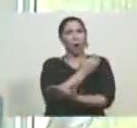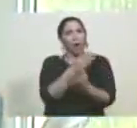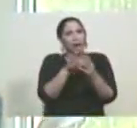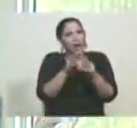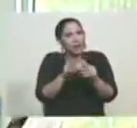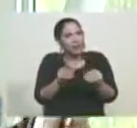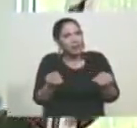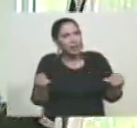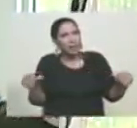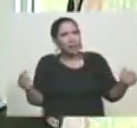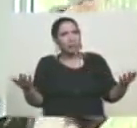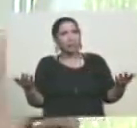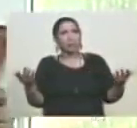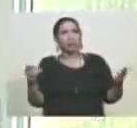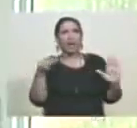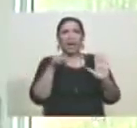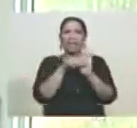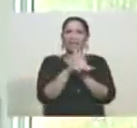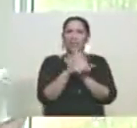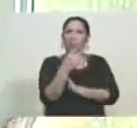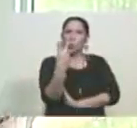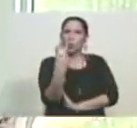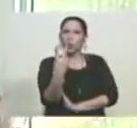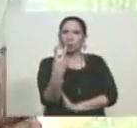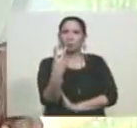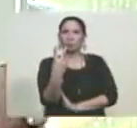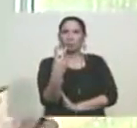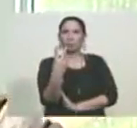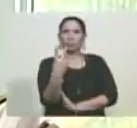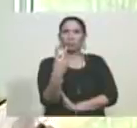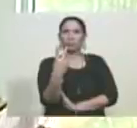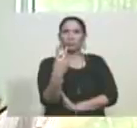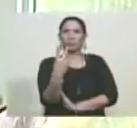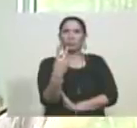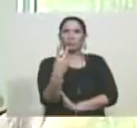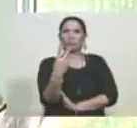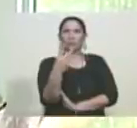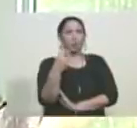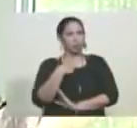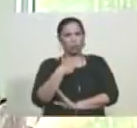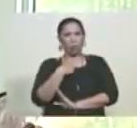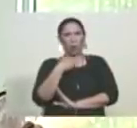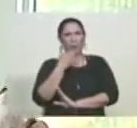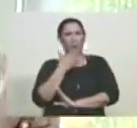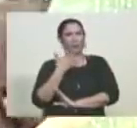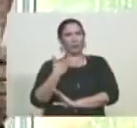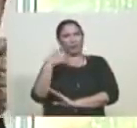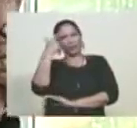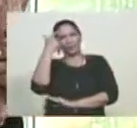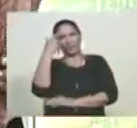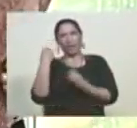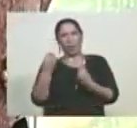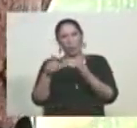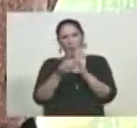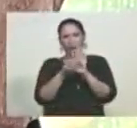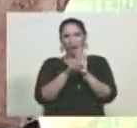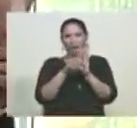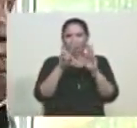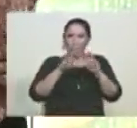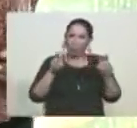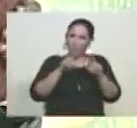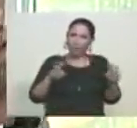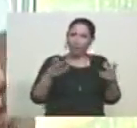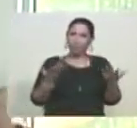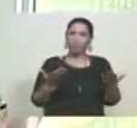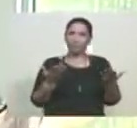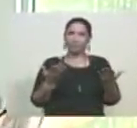tierra, según el artículo 2 que aparece ahí. Uno casi no interpreta la ley. Derogación de título por causa de